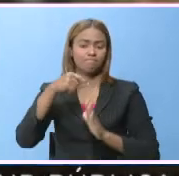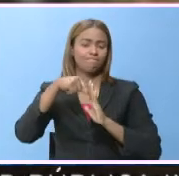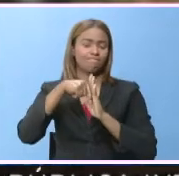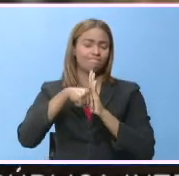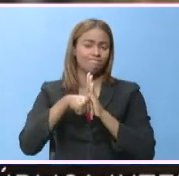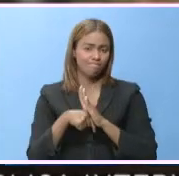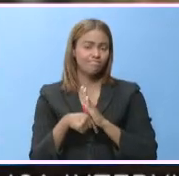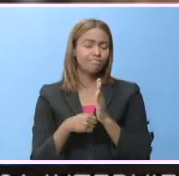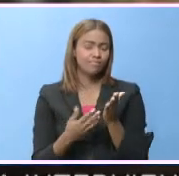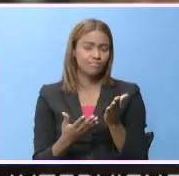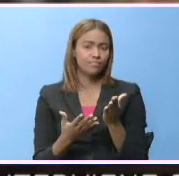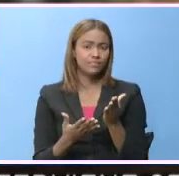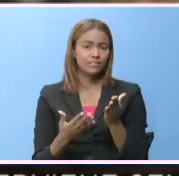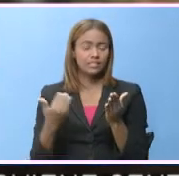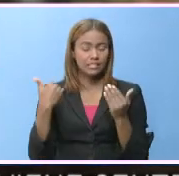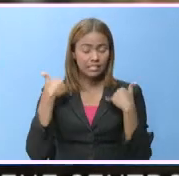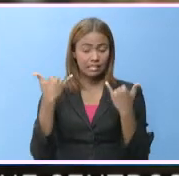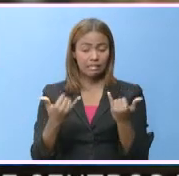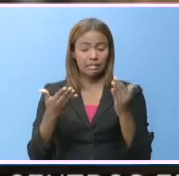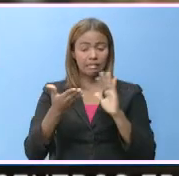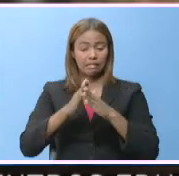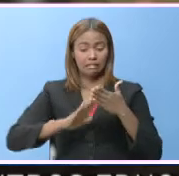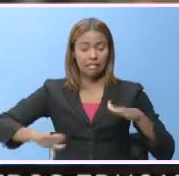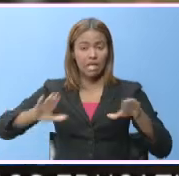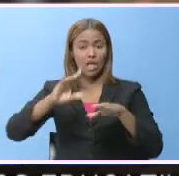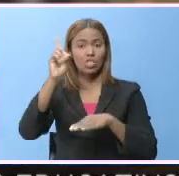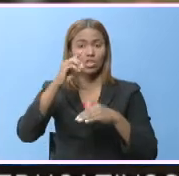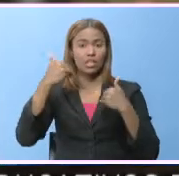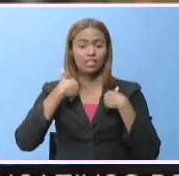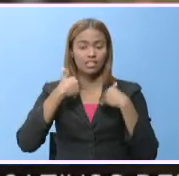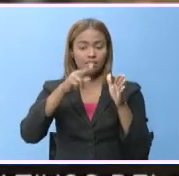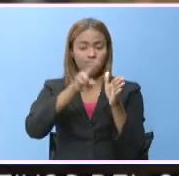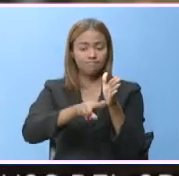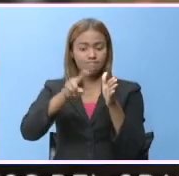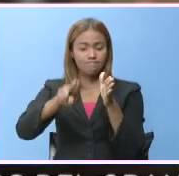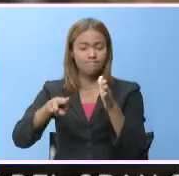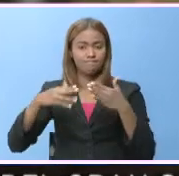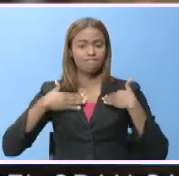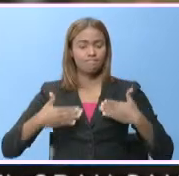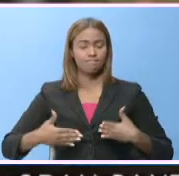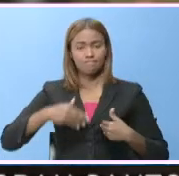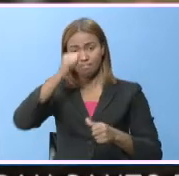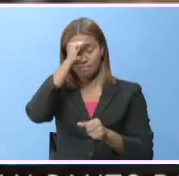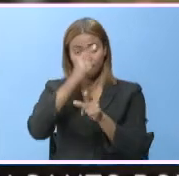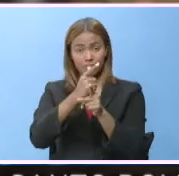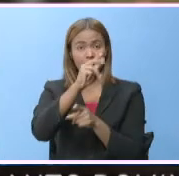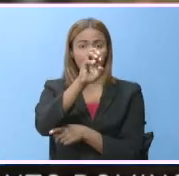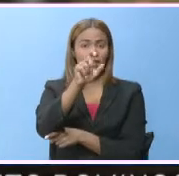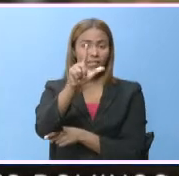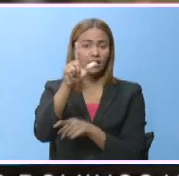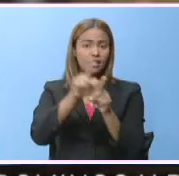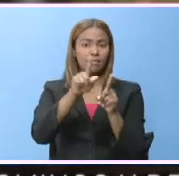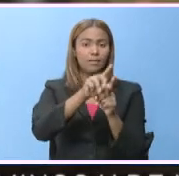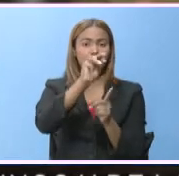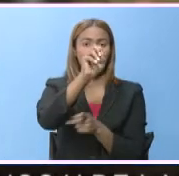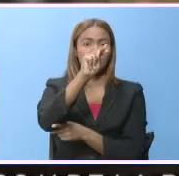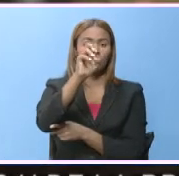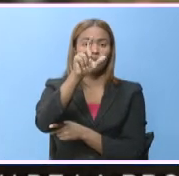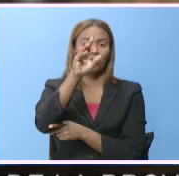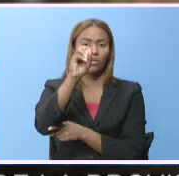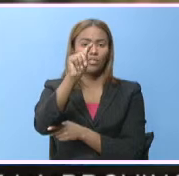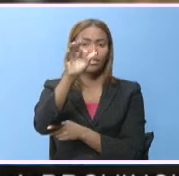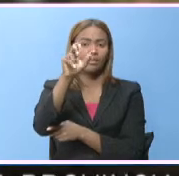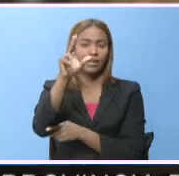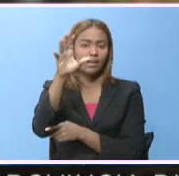emocionado, que estar en este jardín en donde moran los restos físicos de las hermanas Mirabal y de Manolo Tavares me